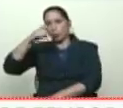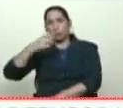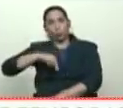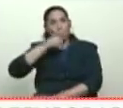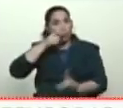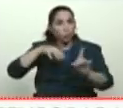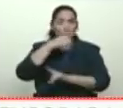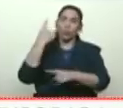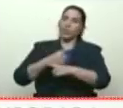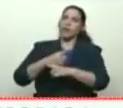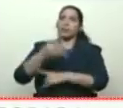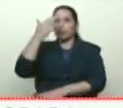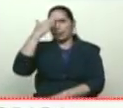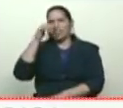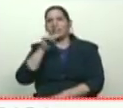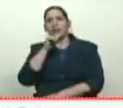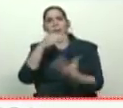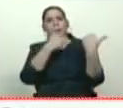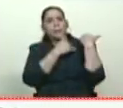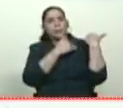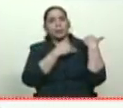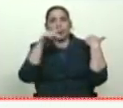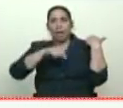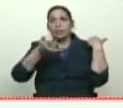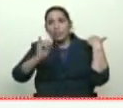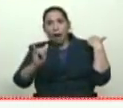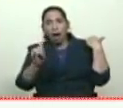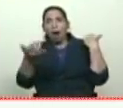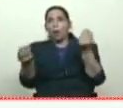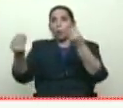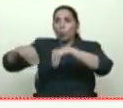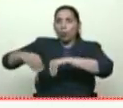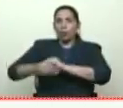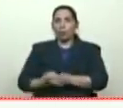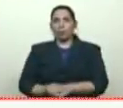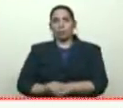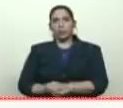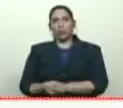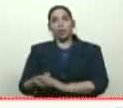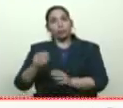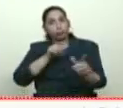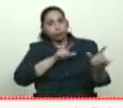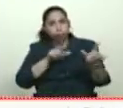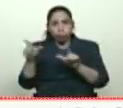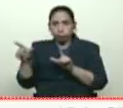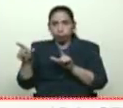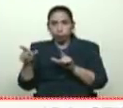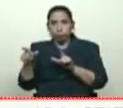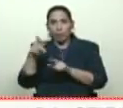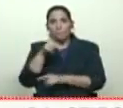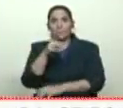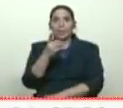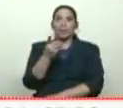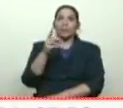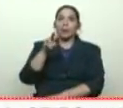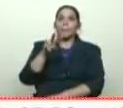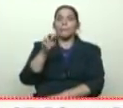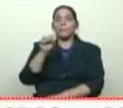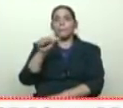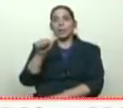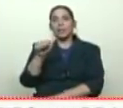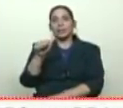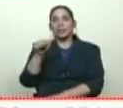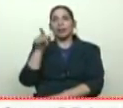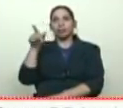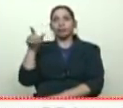que saber quiénes son los responsables. Aquí había un convenio ya establecido de PDVSA con Citgo,